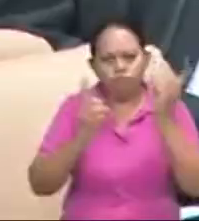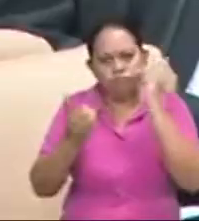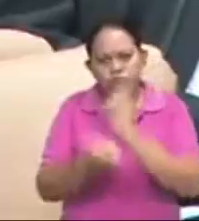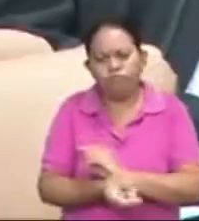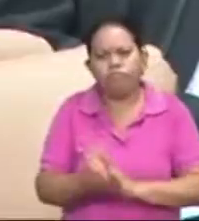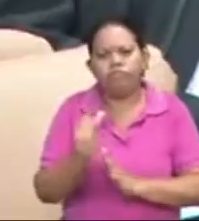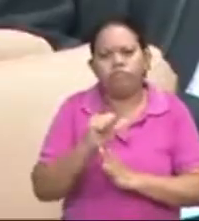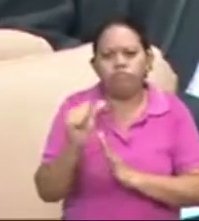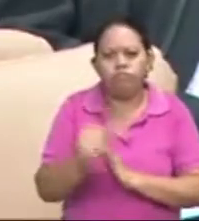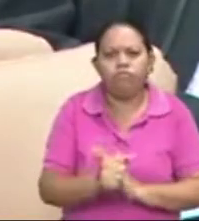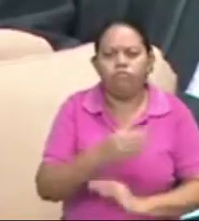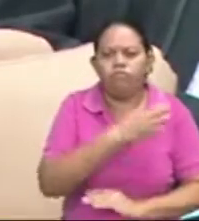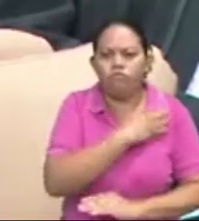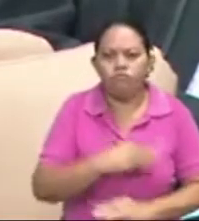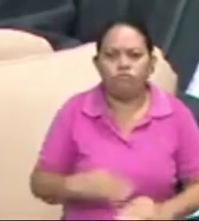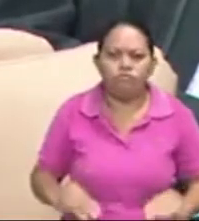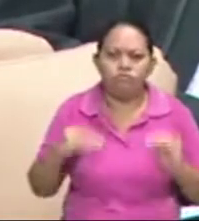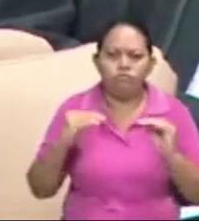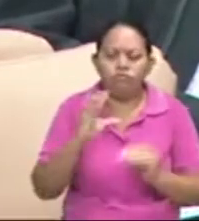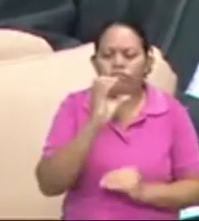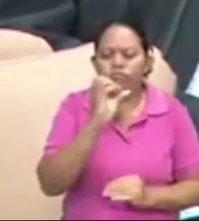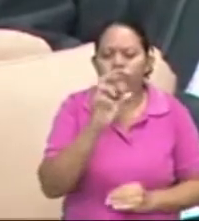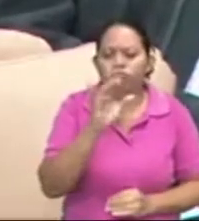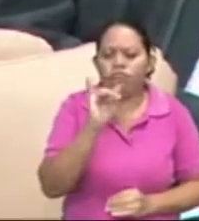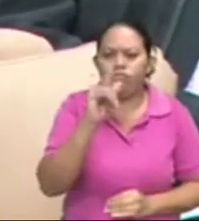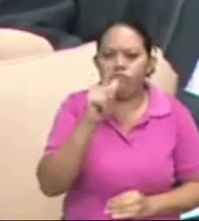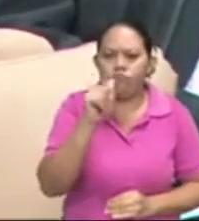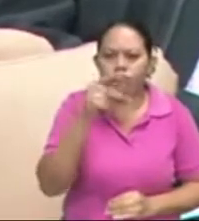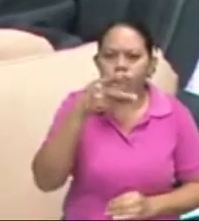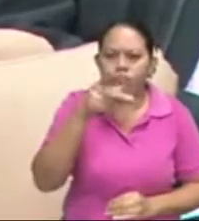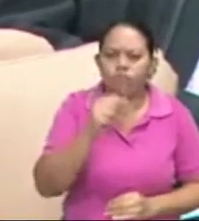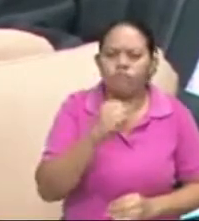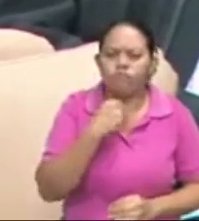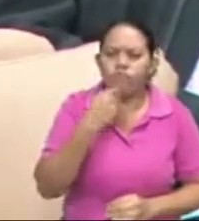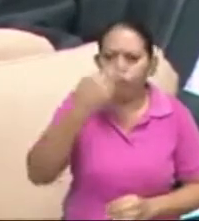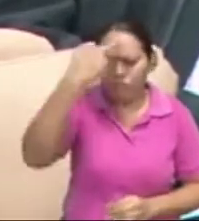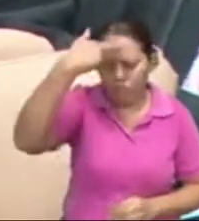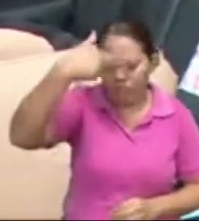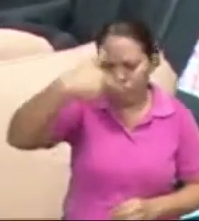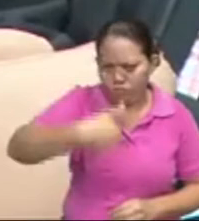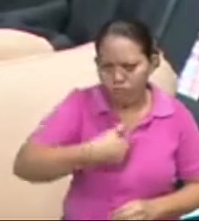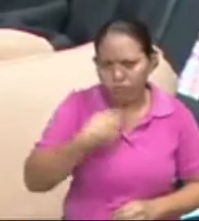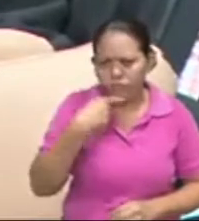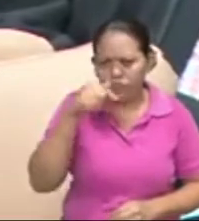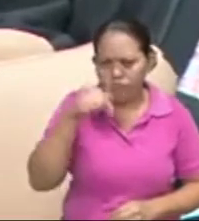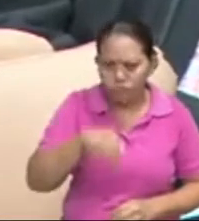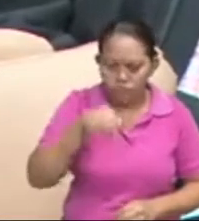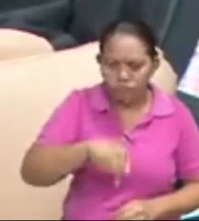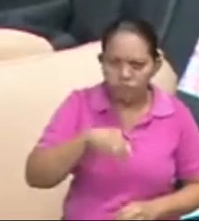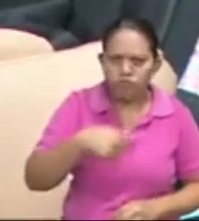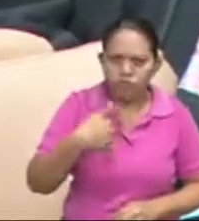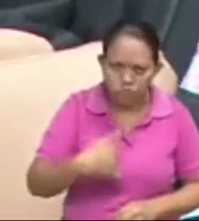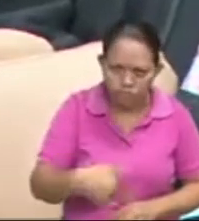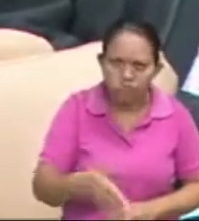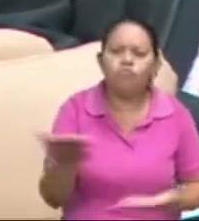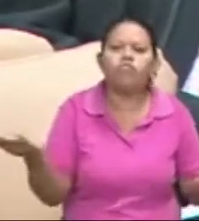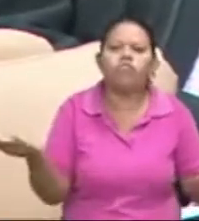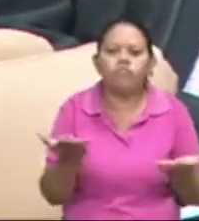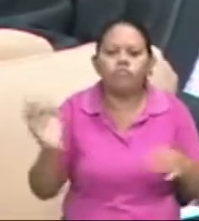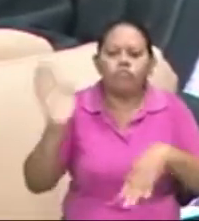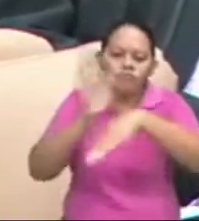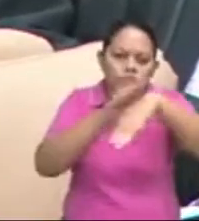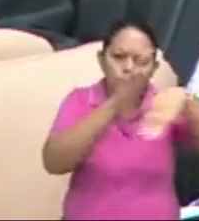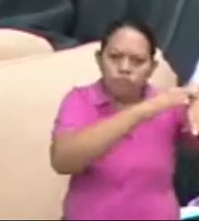favor. Ministerio de Hacienda y Crédito Público, quien se encargará a partir de hoy de